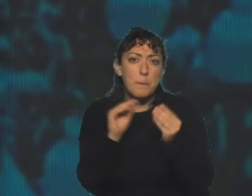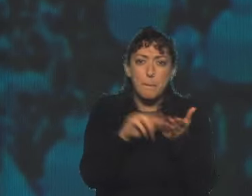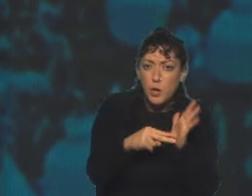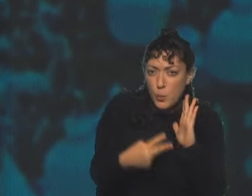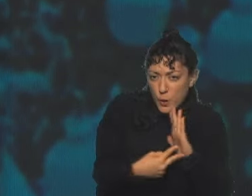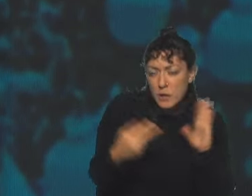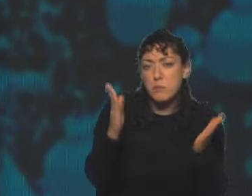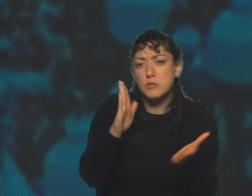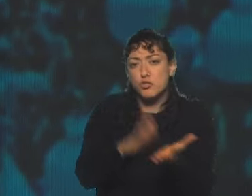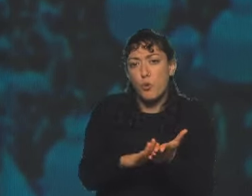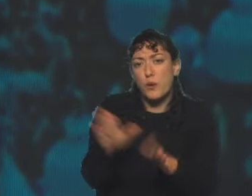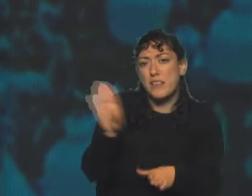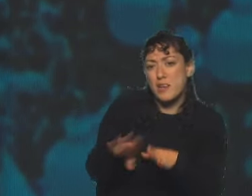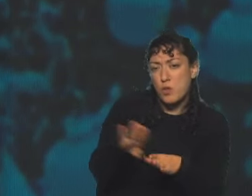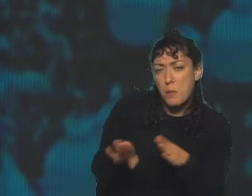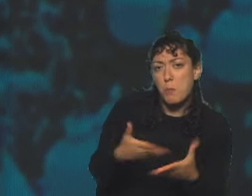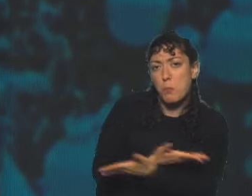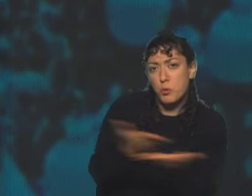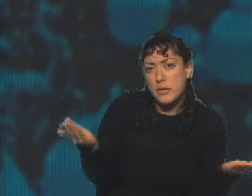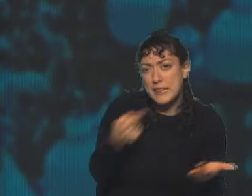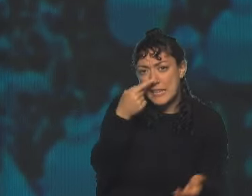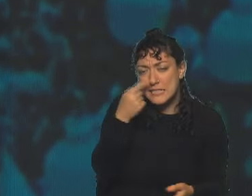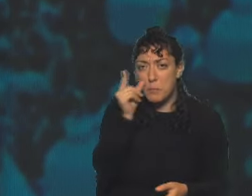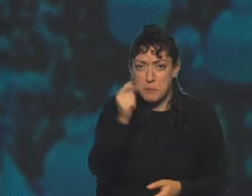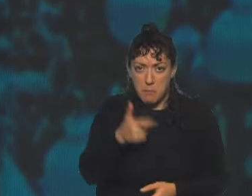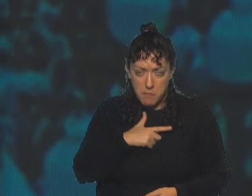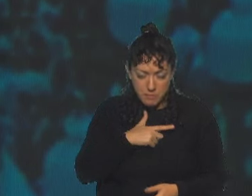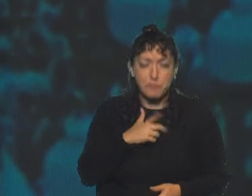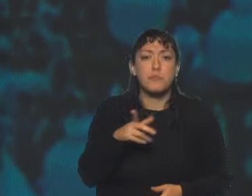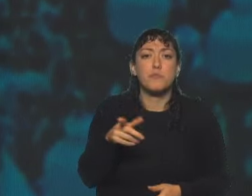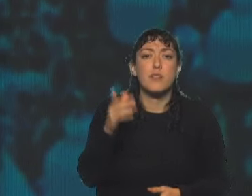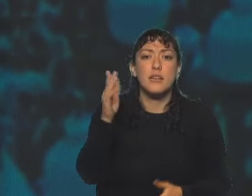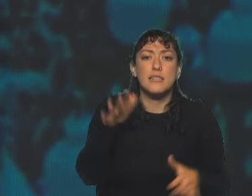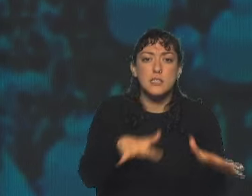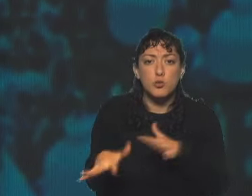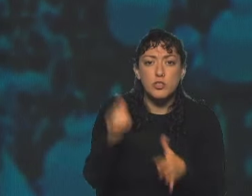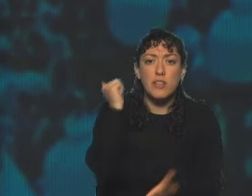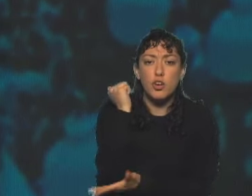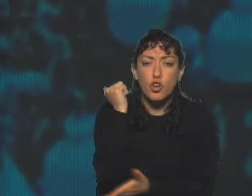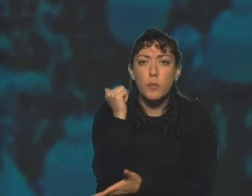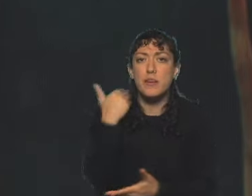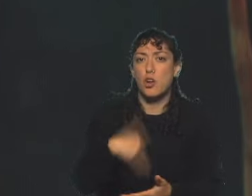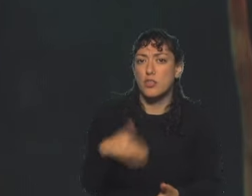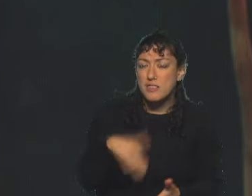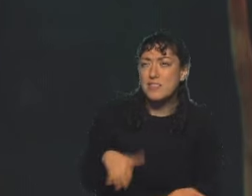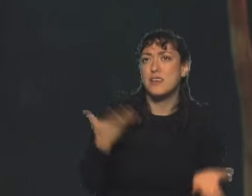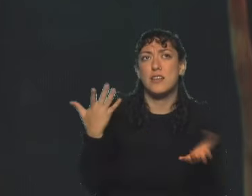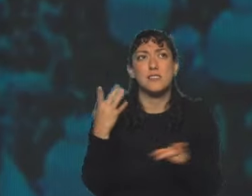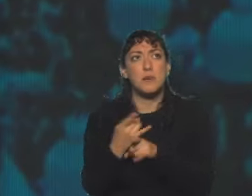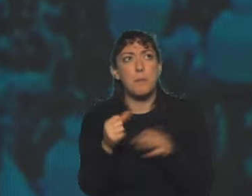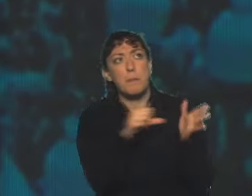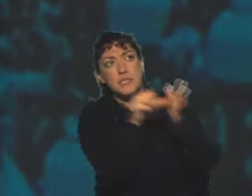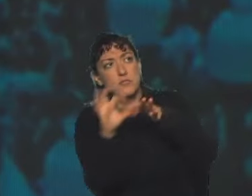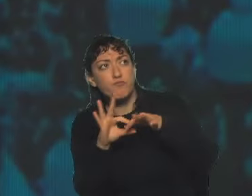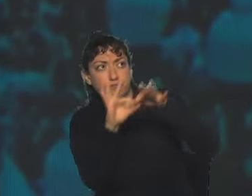de la deuda pública, de la situación económica de la Argentina, de la dependencia. Y claro,